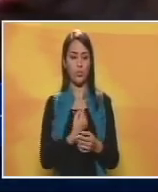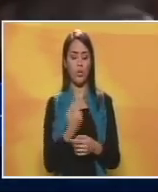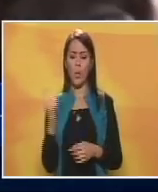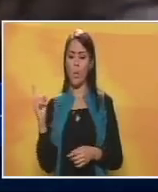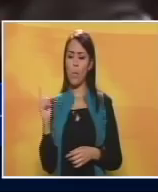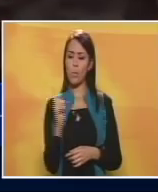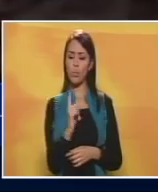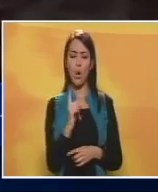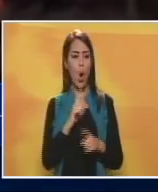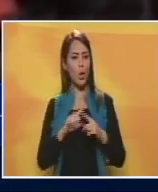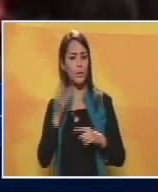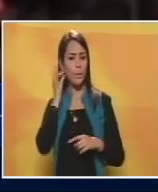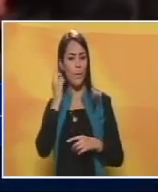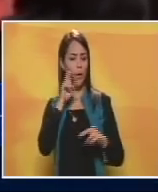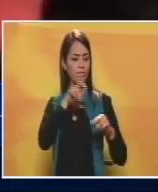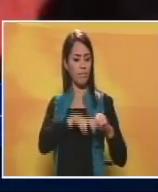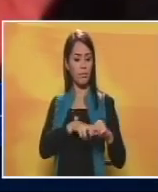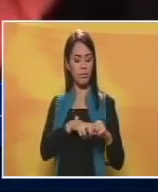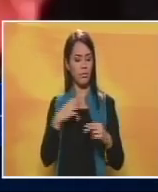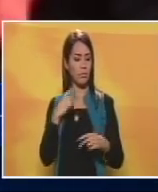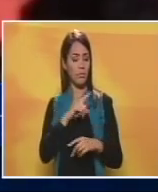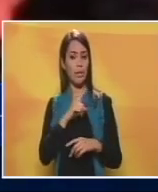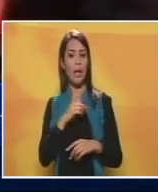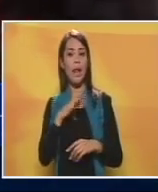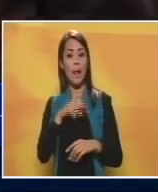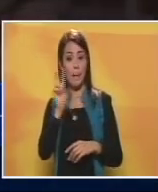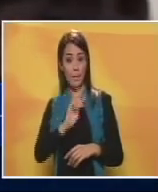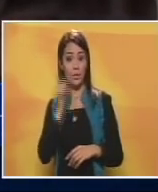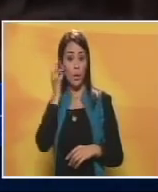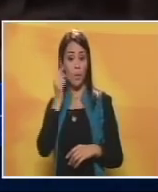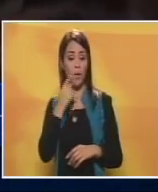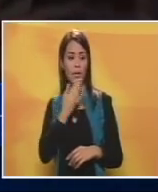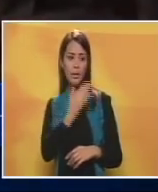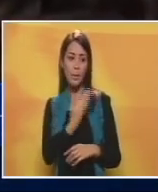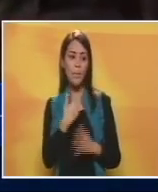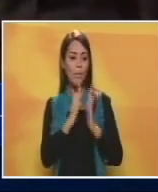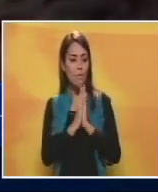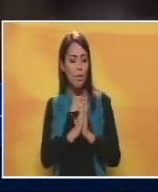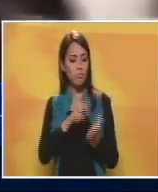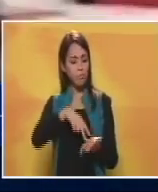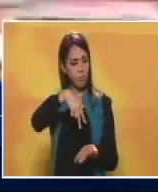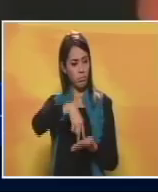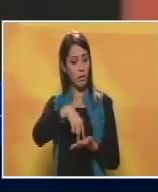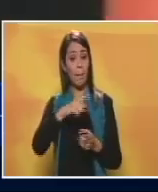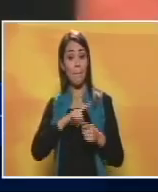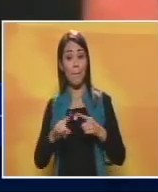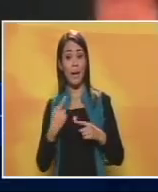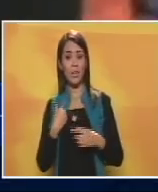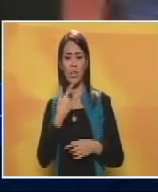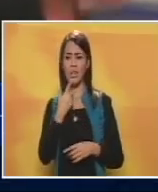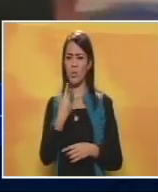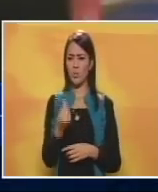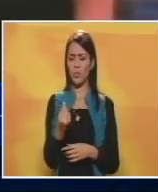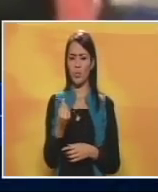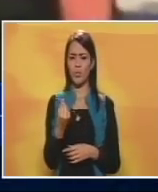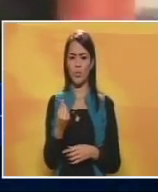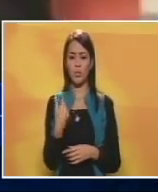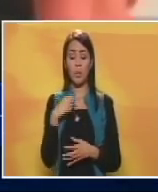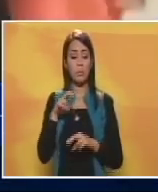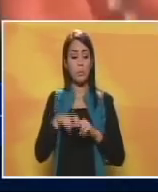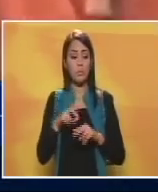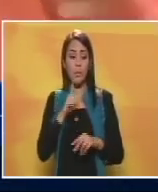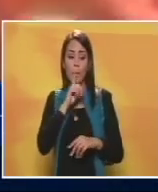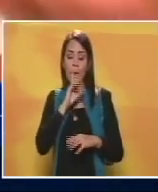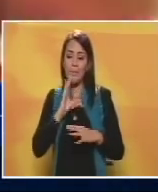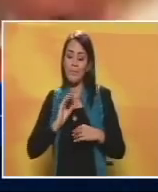otra chica ocupaba su lugar. La venezolana pidió a la chica pararse del asiento, pero ante la negativa dejó que se quedara en